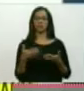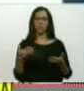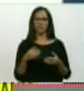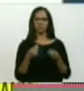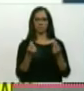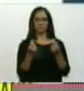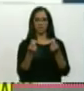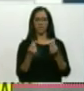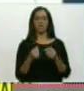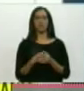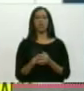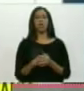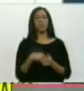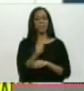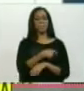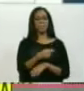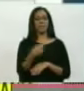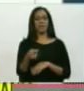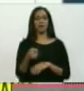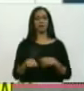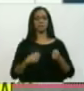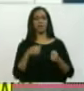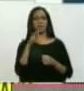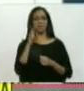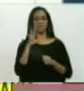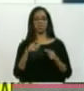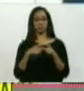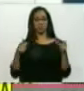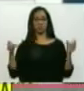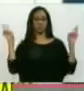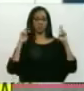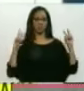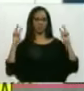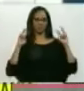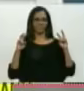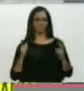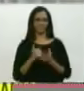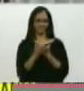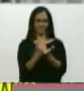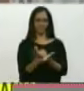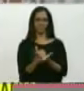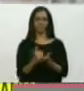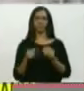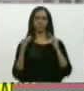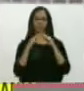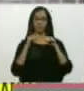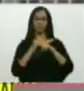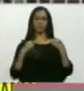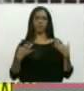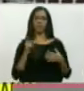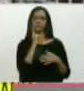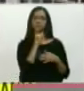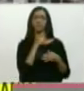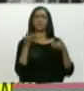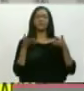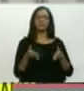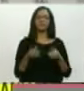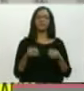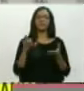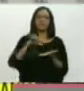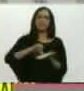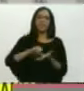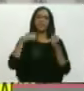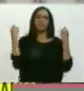Merlano y de Ginás, además de 25 cheques para supuestamente garantizar la operación de Casa Blanca, llamada así la sede de campaña